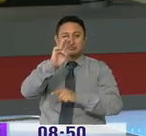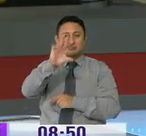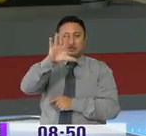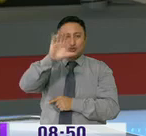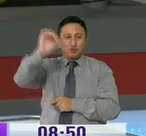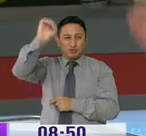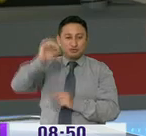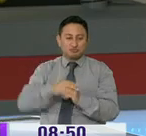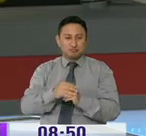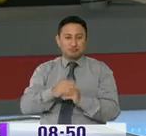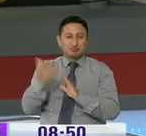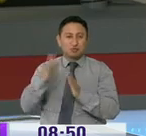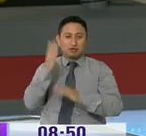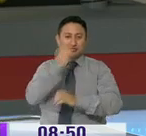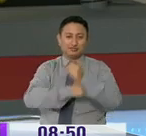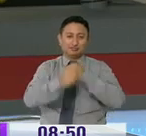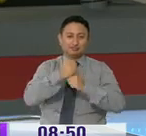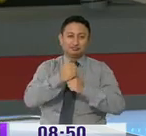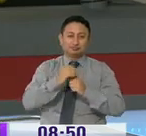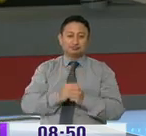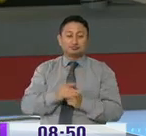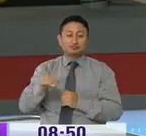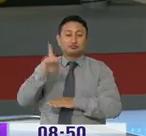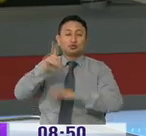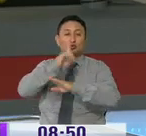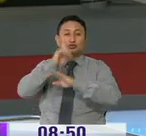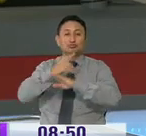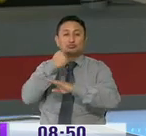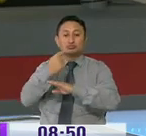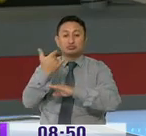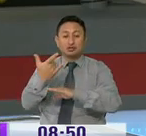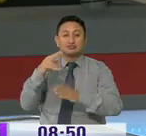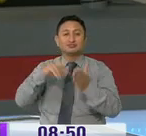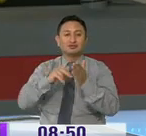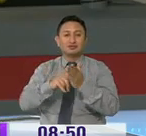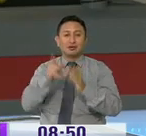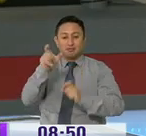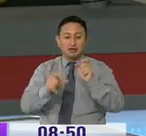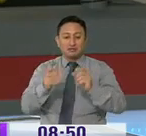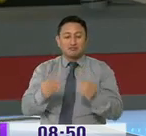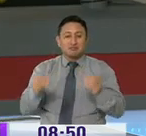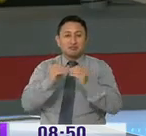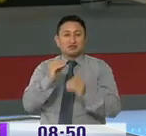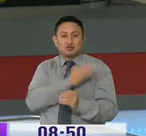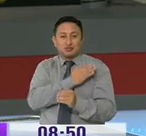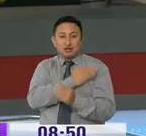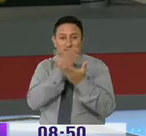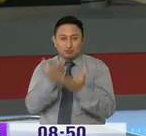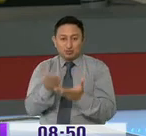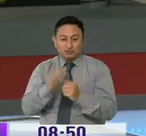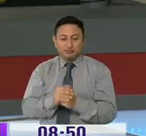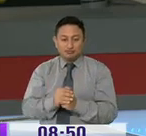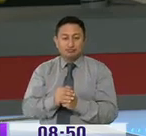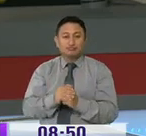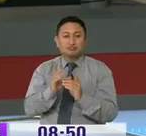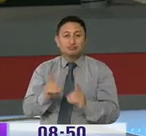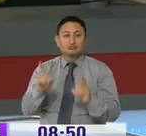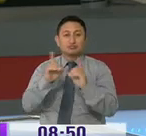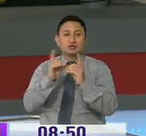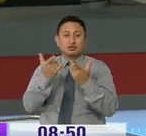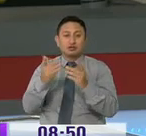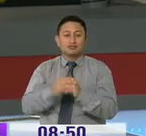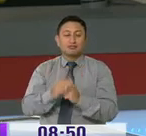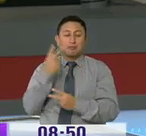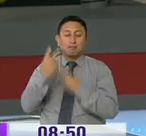año comparados con el año anterior. Su director asegura que esto refleja la confianza por parte de la ciudadanía. Las cifras se dieron